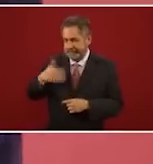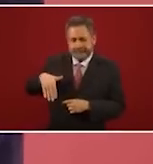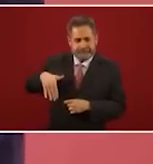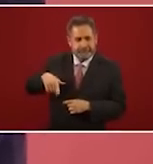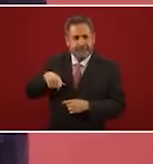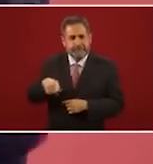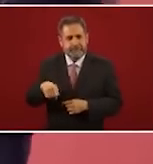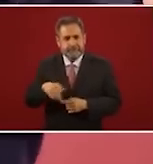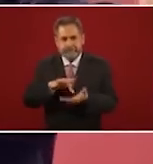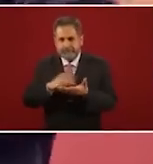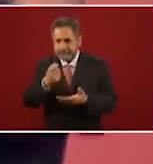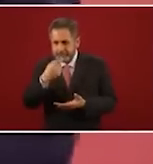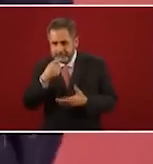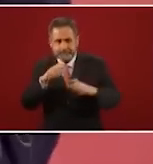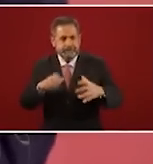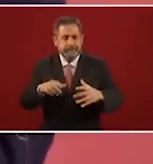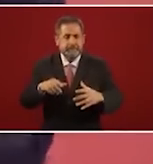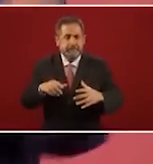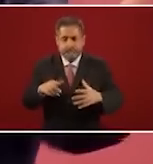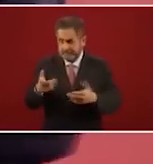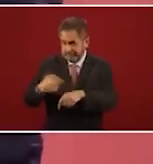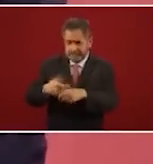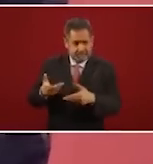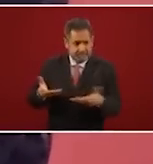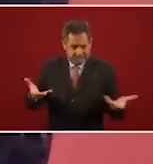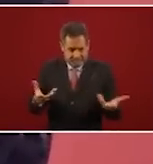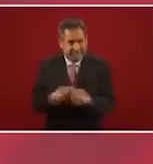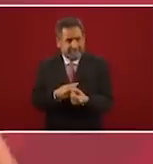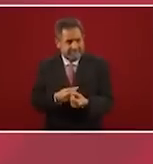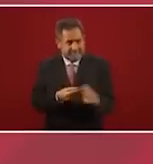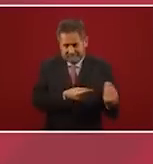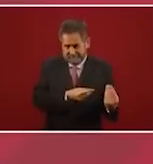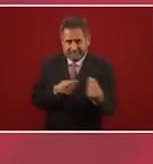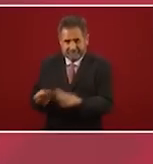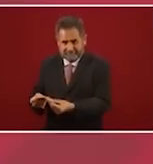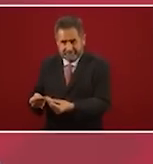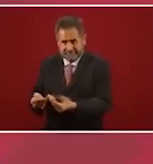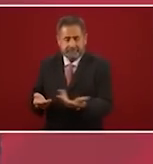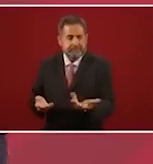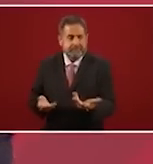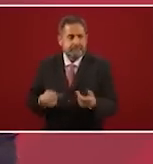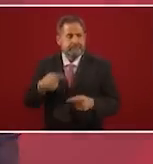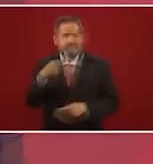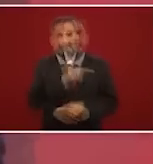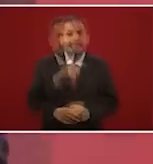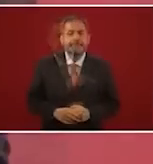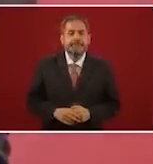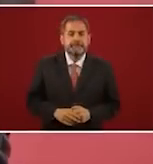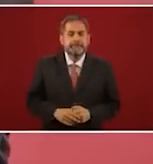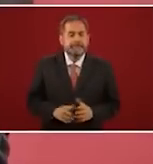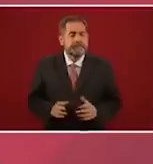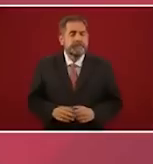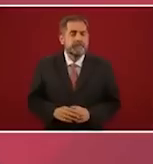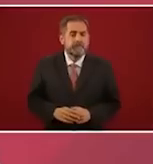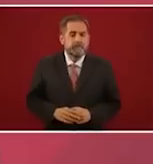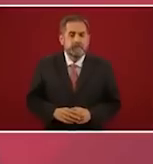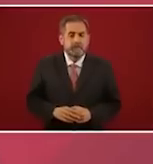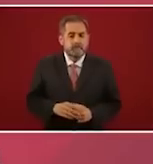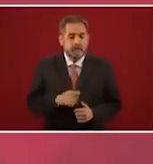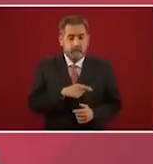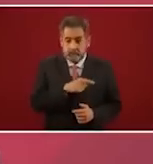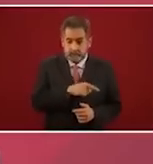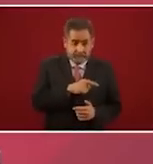las medicinas, acá está el paciente. ¿Por qué no se juntan? Porque hay alguien que le interesa que no se junten. No hay